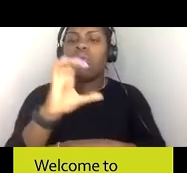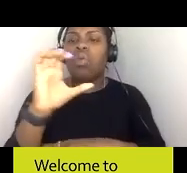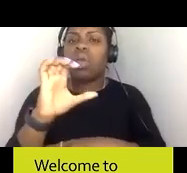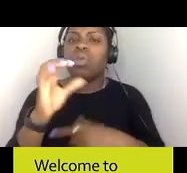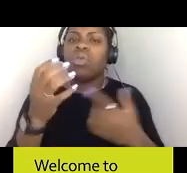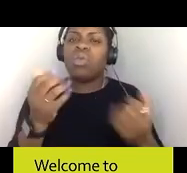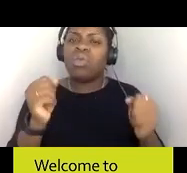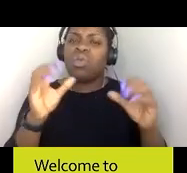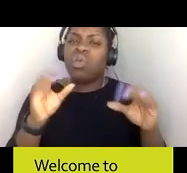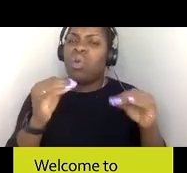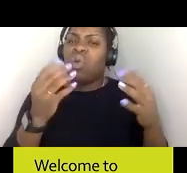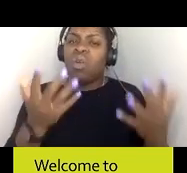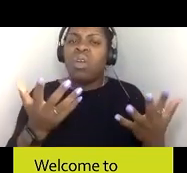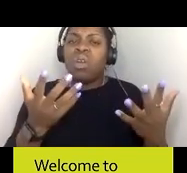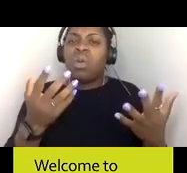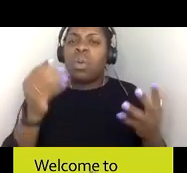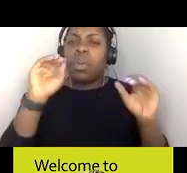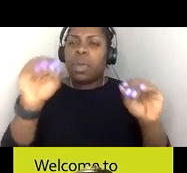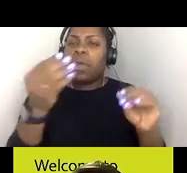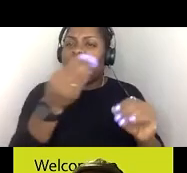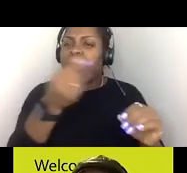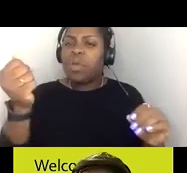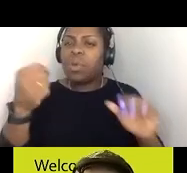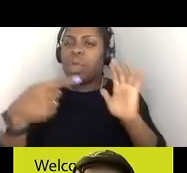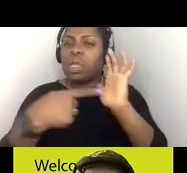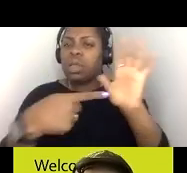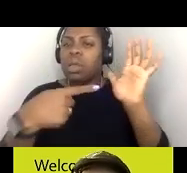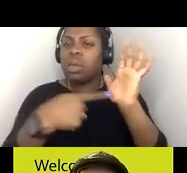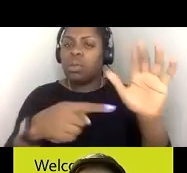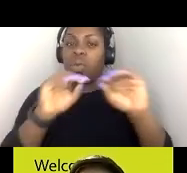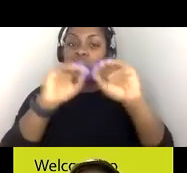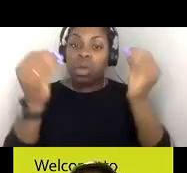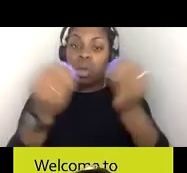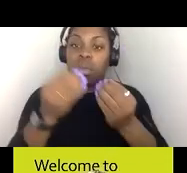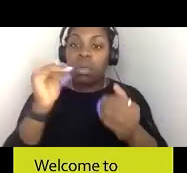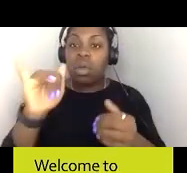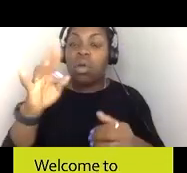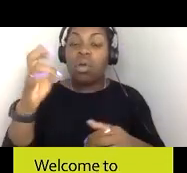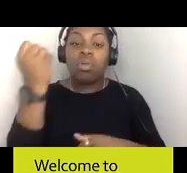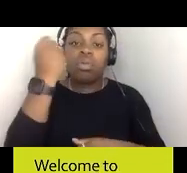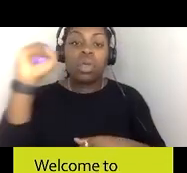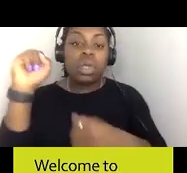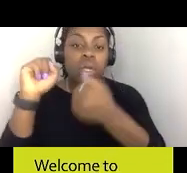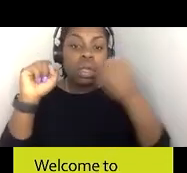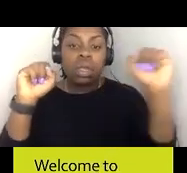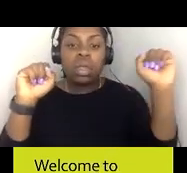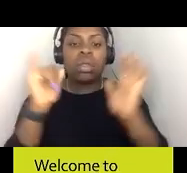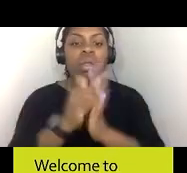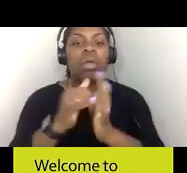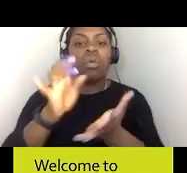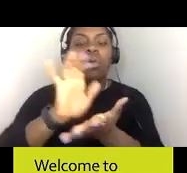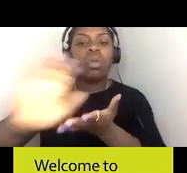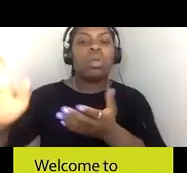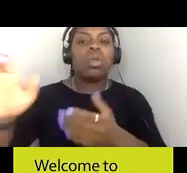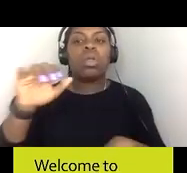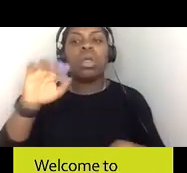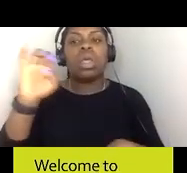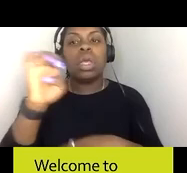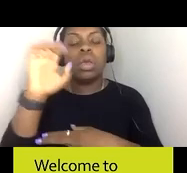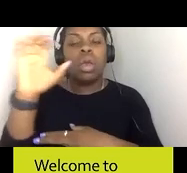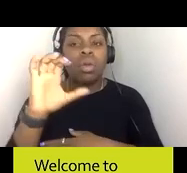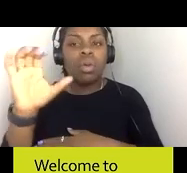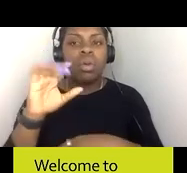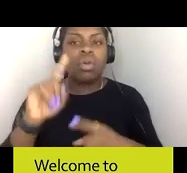resistir la encarcelación electrónica. Entonces vamos a poner unos ejemplos de organizaciones que han podido resistir